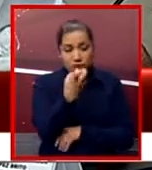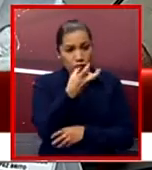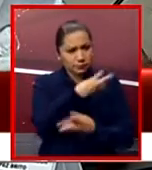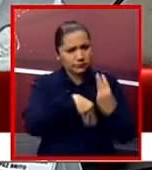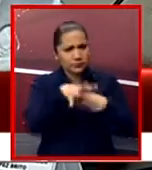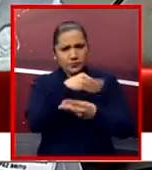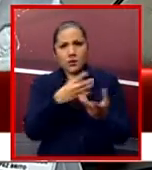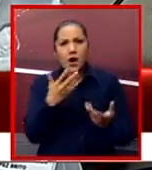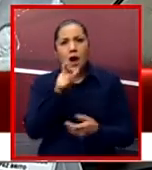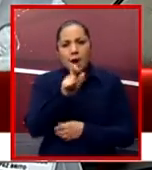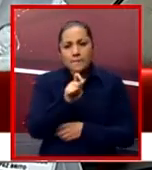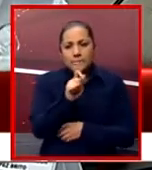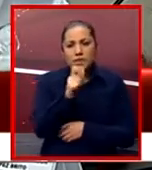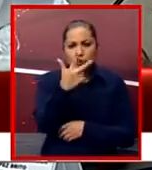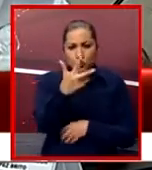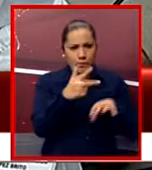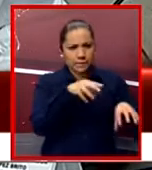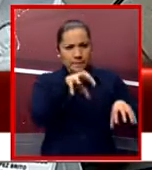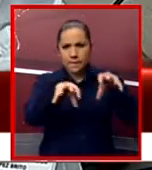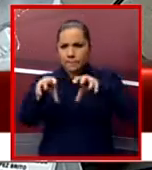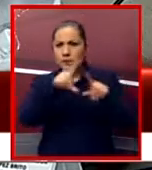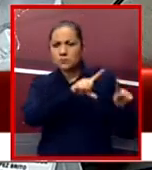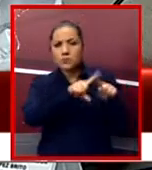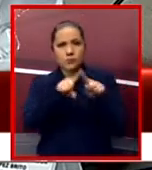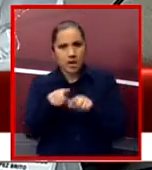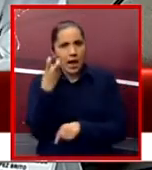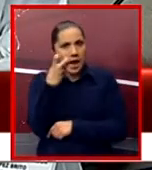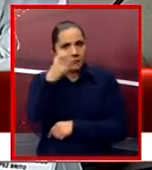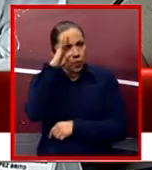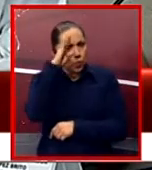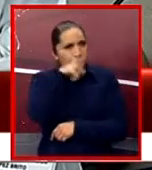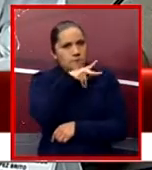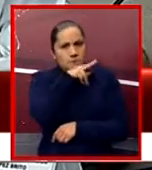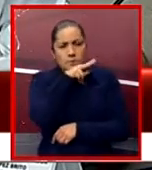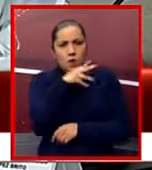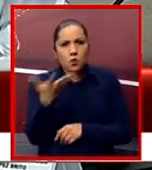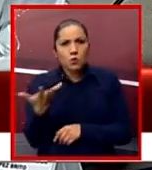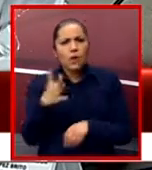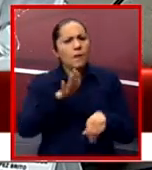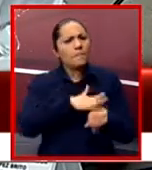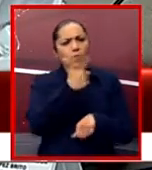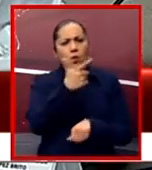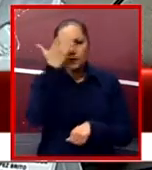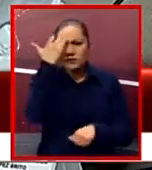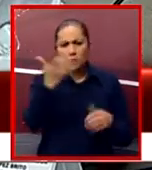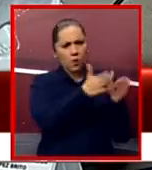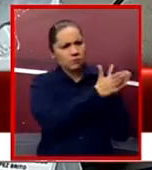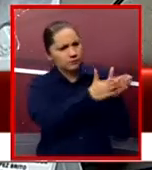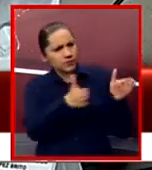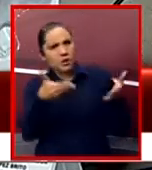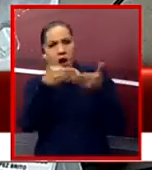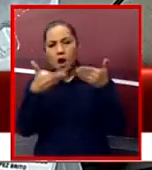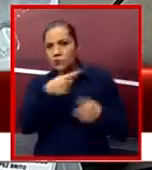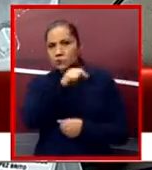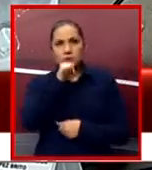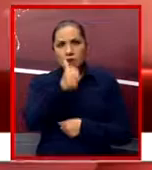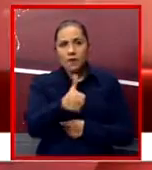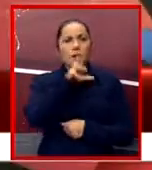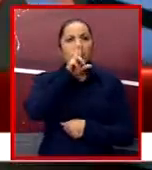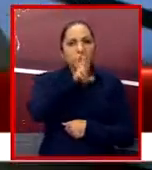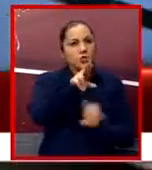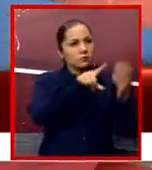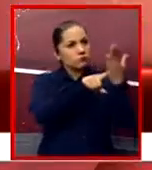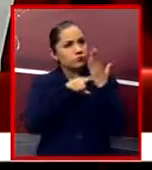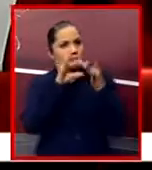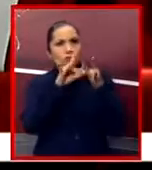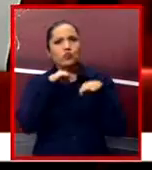en 28 de los 32 estados, lo que preocupa. ¿Por qué a la fecha, secretario, no ha habido ninguna respuesta ni explicación sobre el dinero desviado?